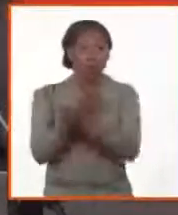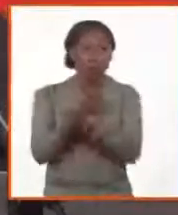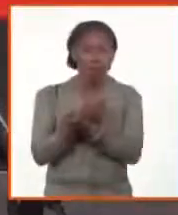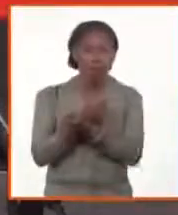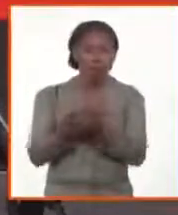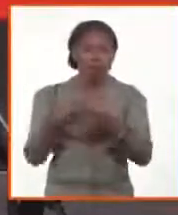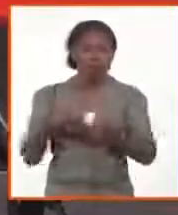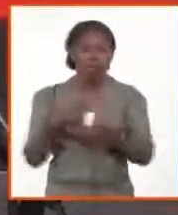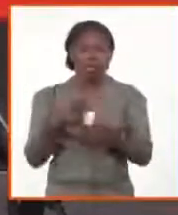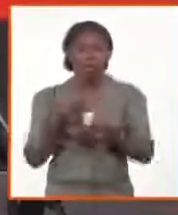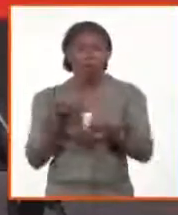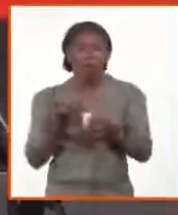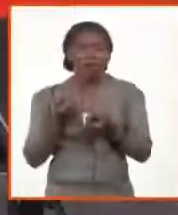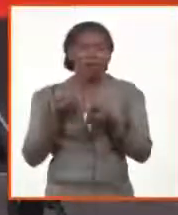y evitar las hemorragias